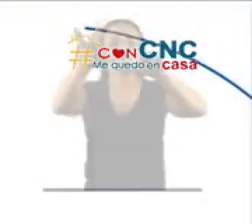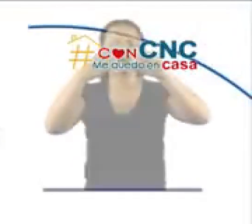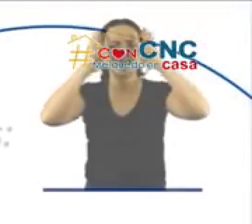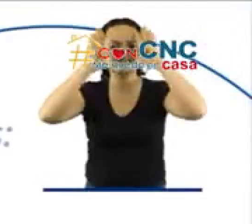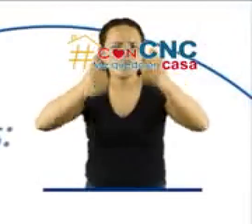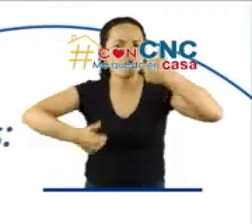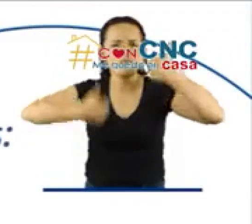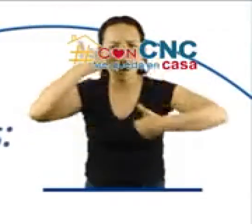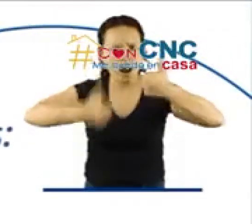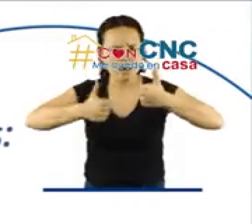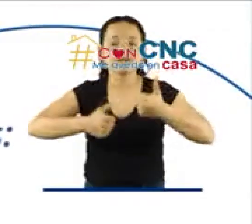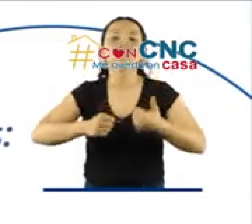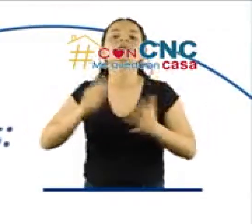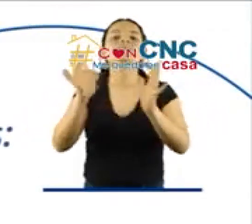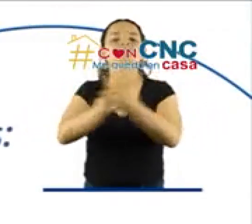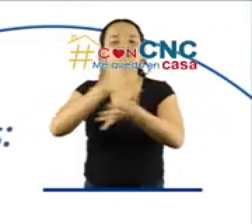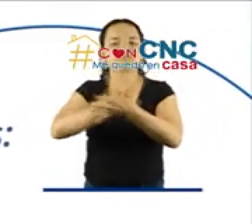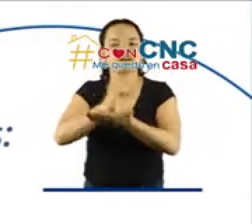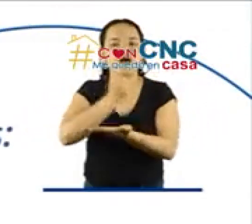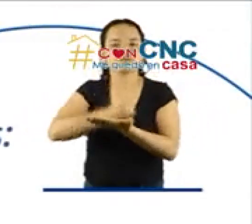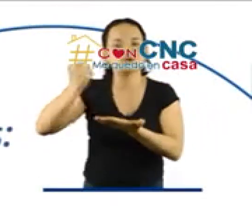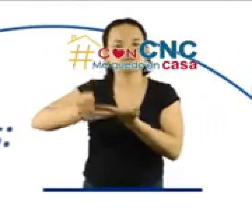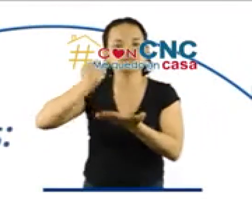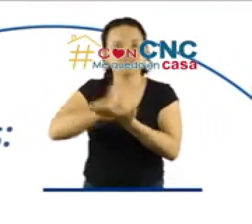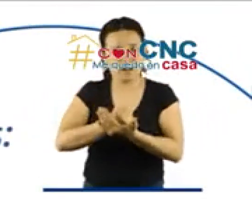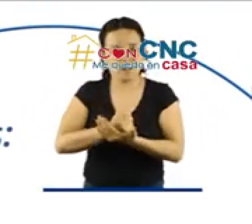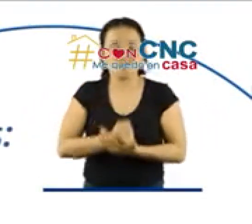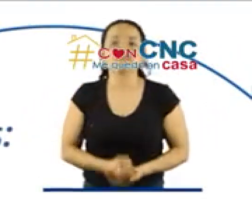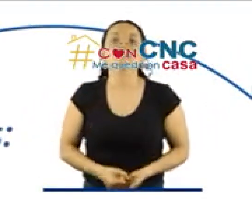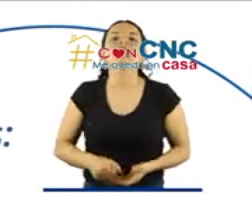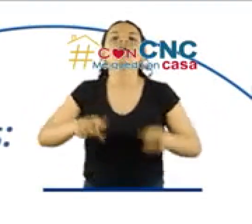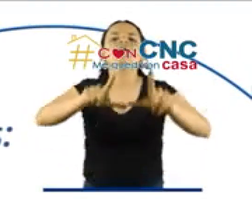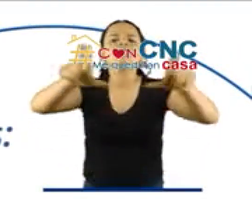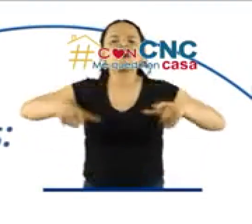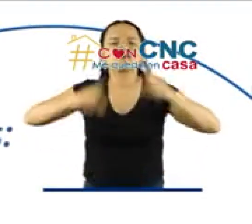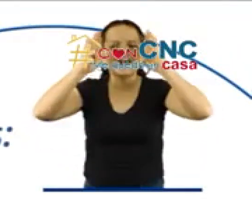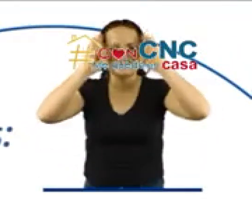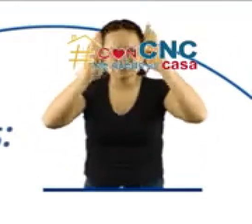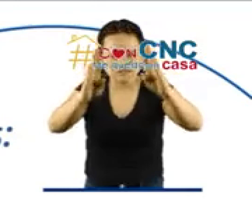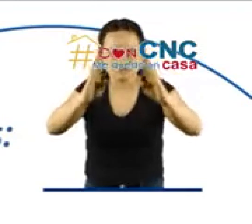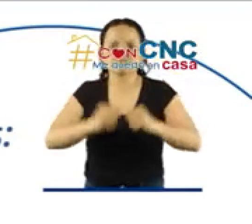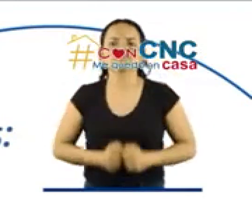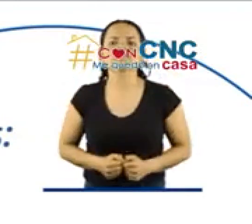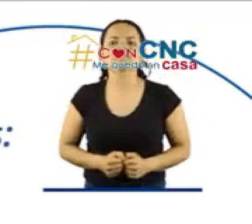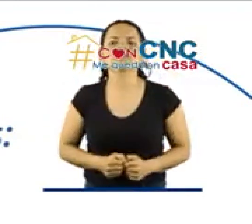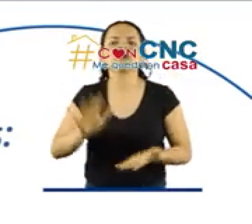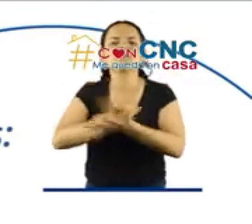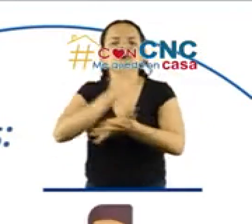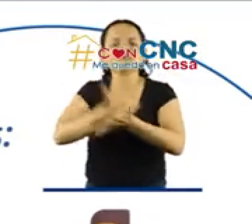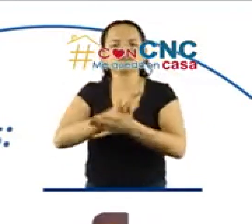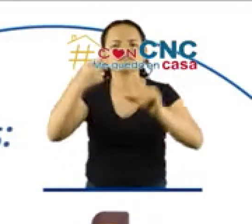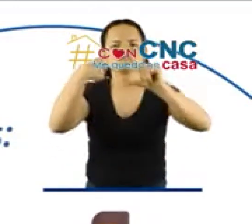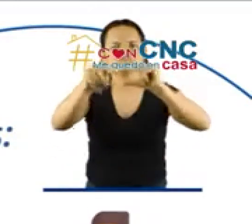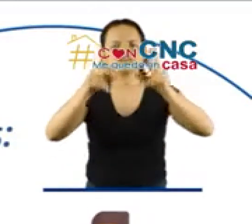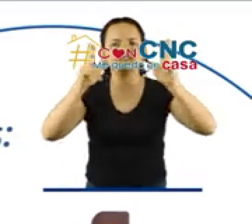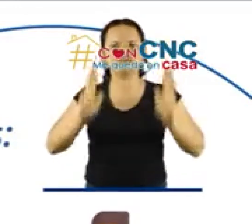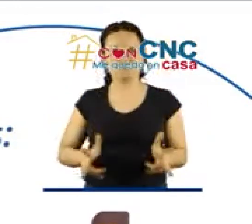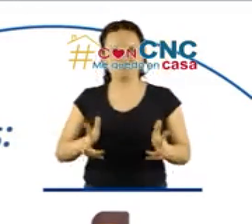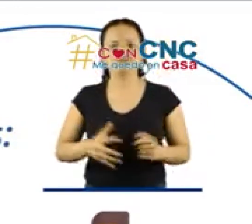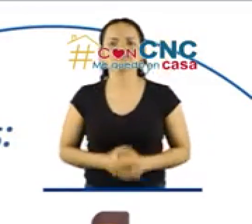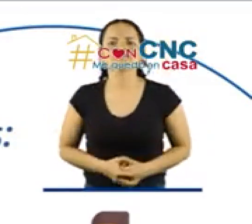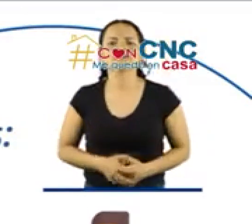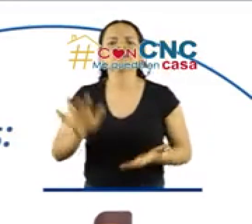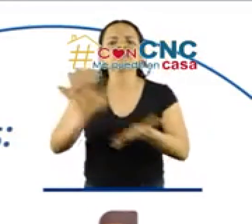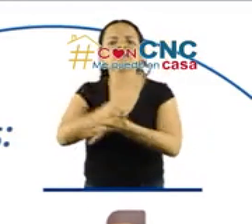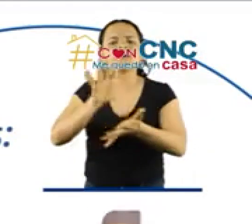estos canales podrás gestionar autorizaciones, verificar tu red de atención, radicar incapacidades, actualizar